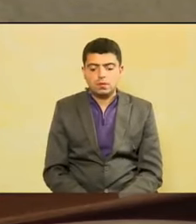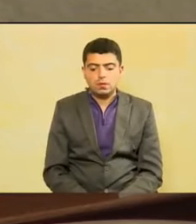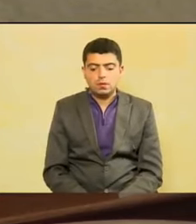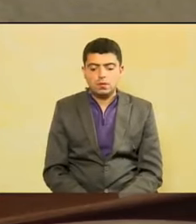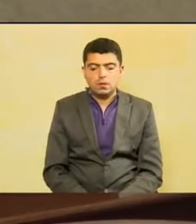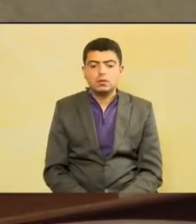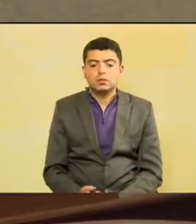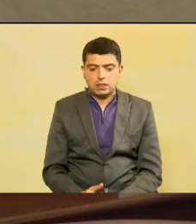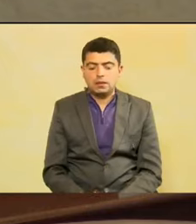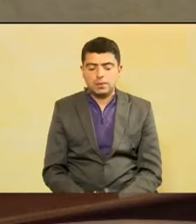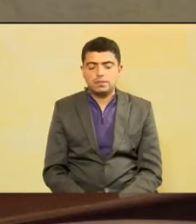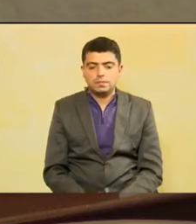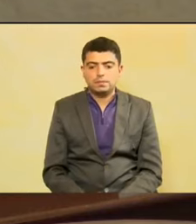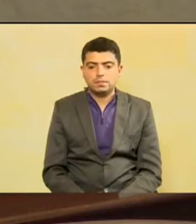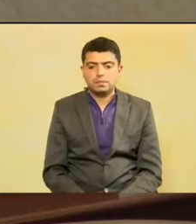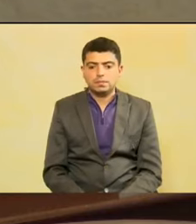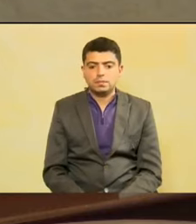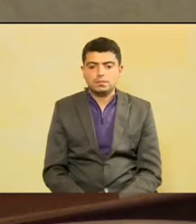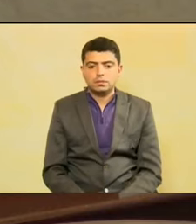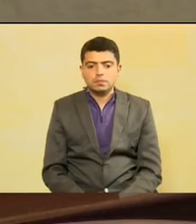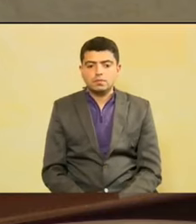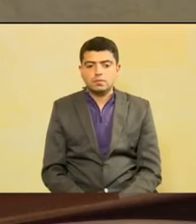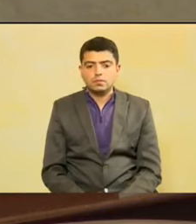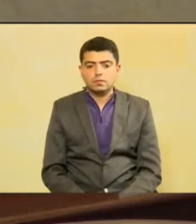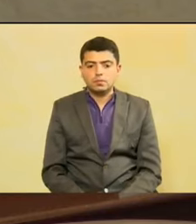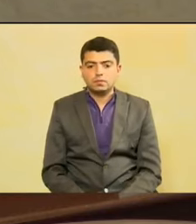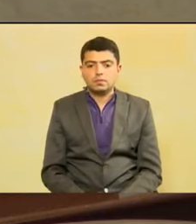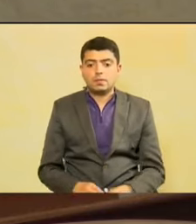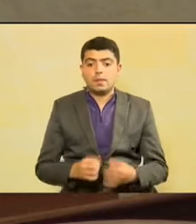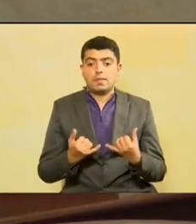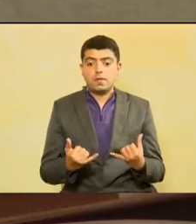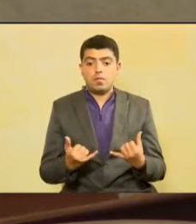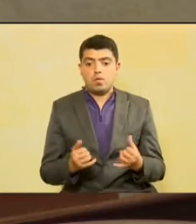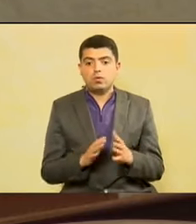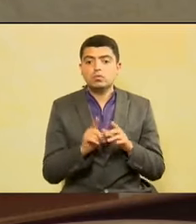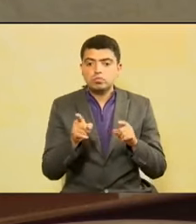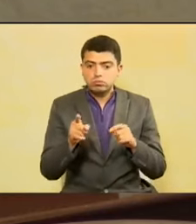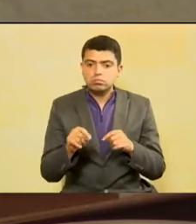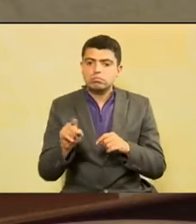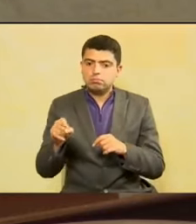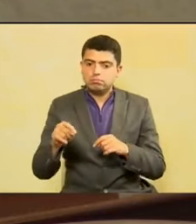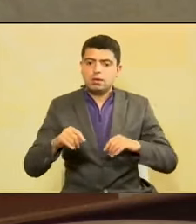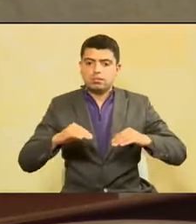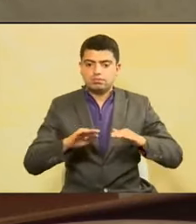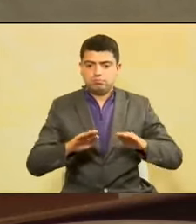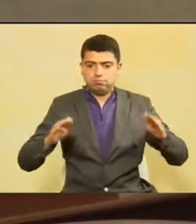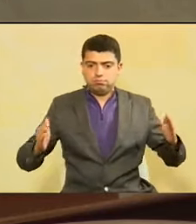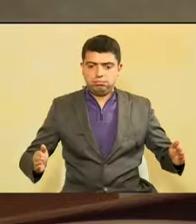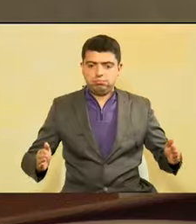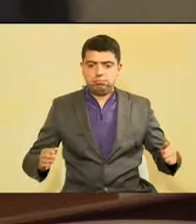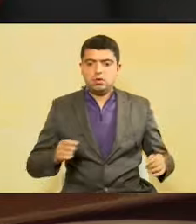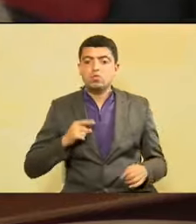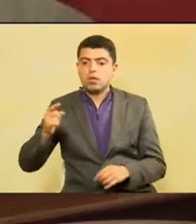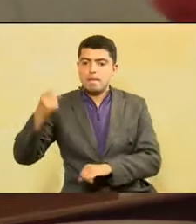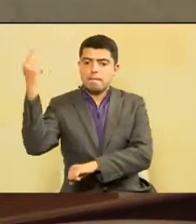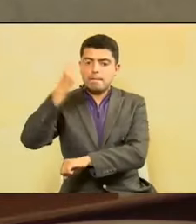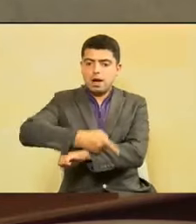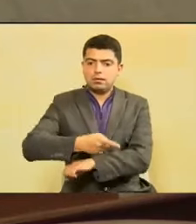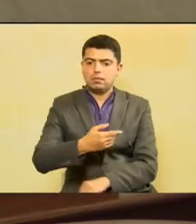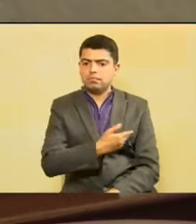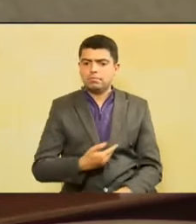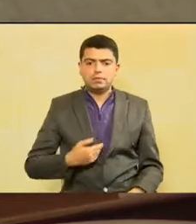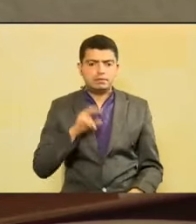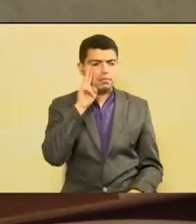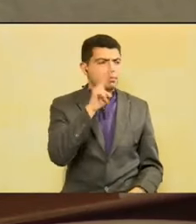no es que quiero que me ponga cuidado porque usted es la que ordena no no veo el presidente por ningún lado y estoy